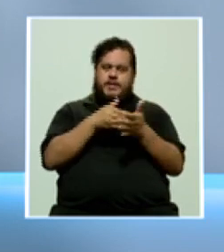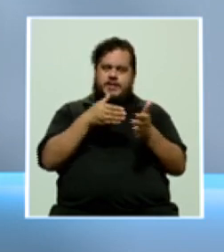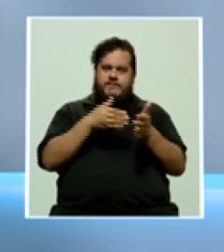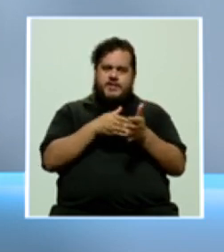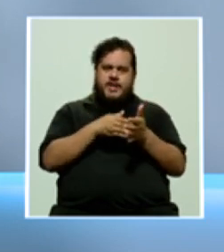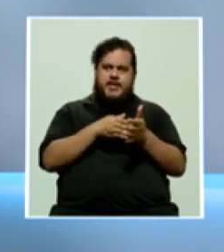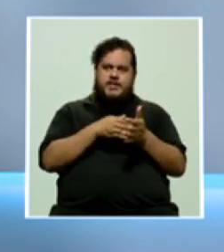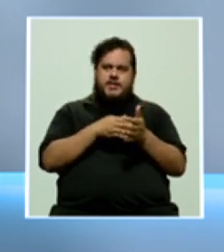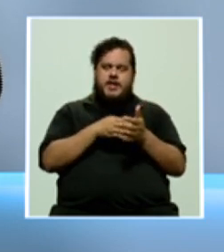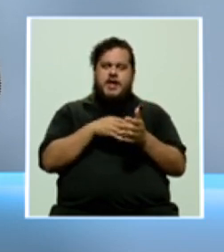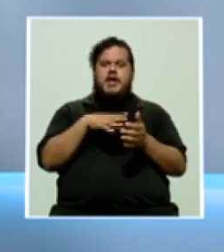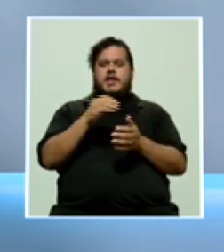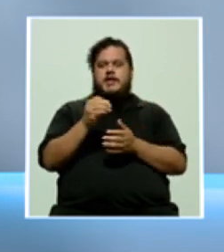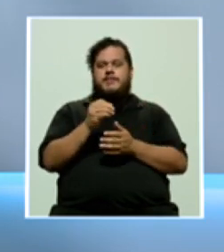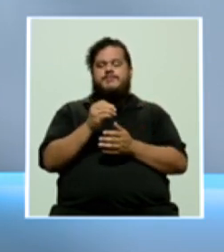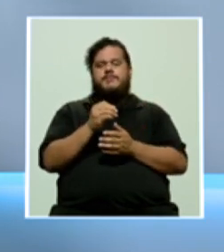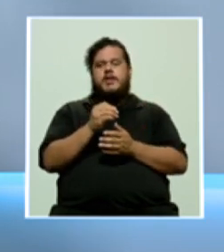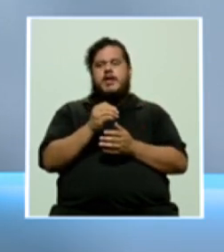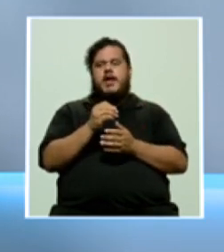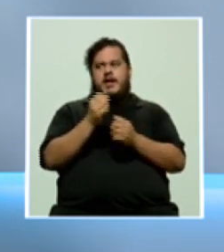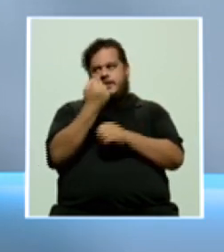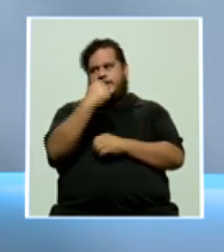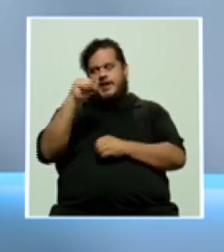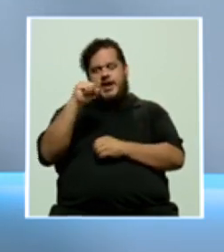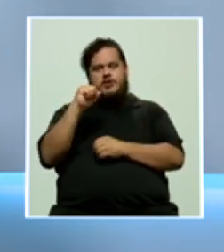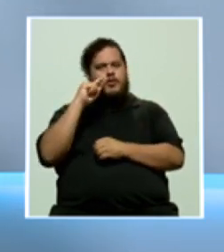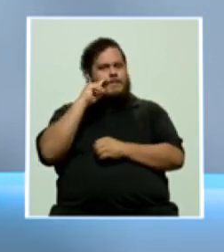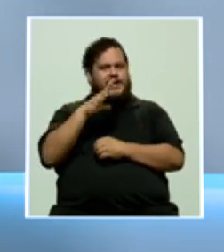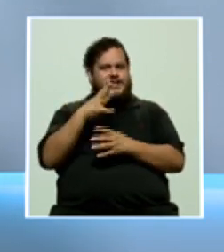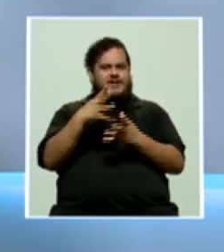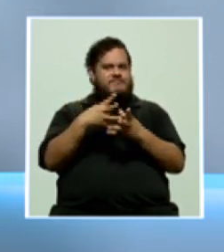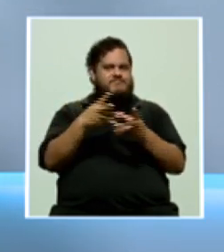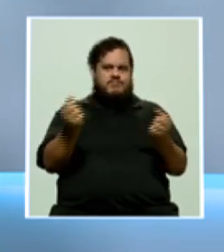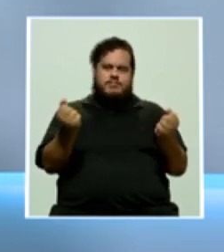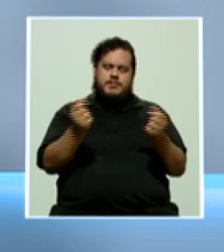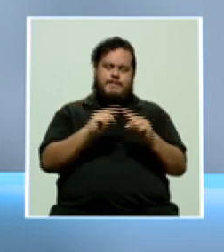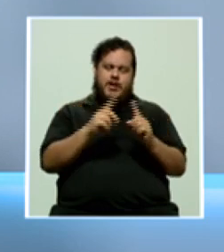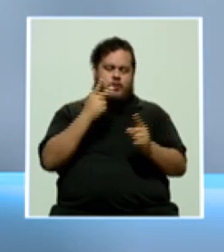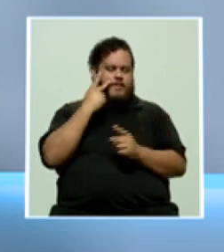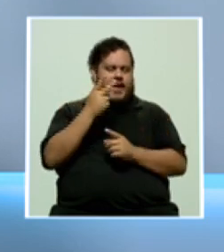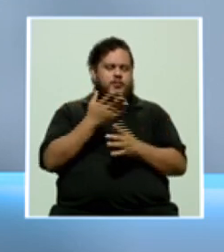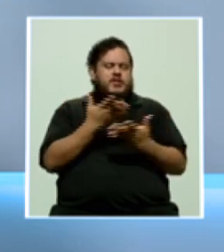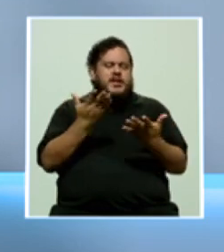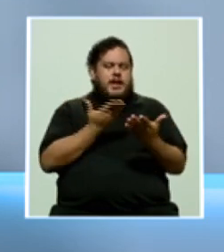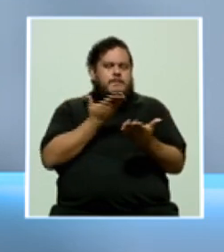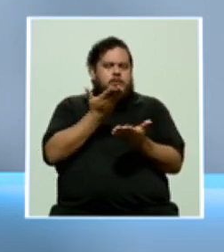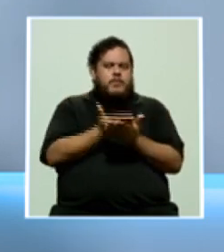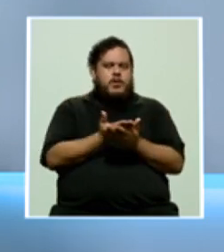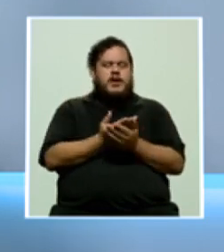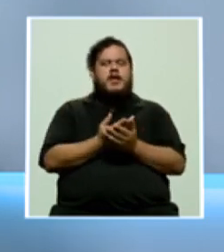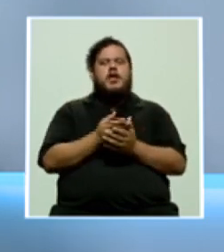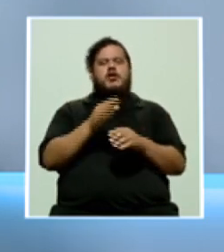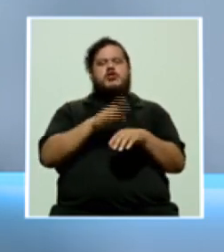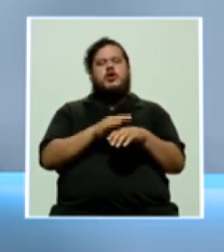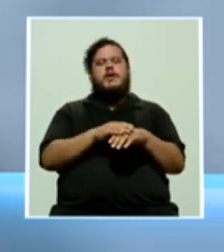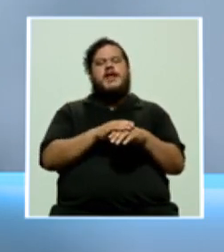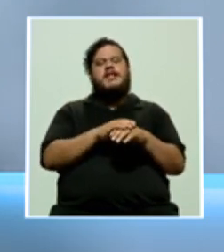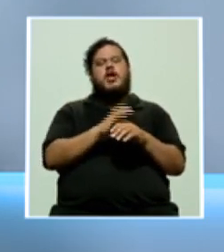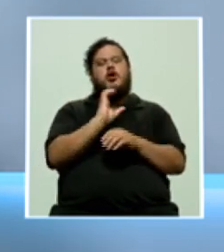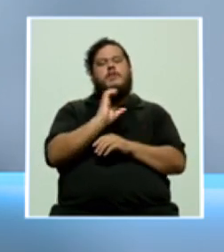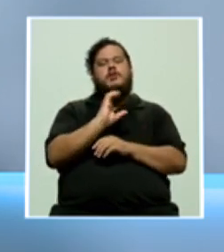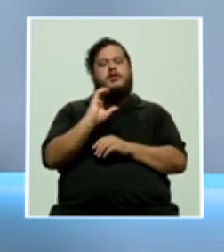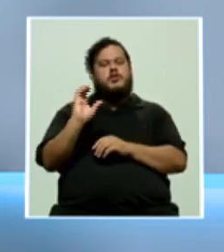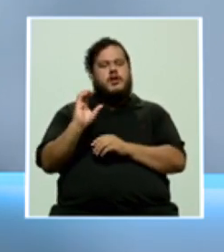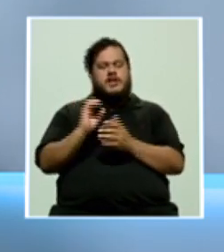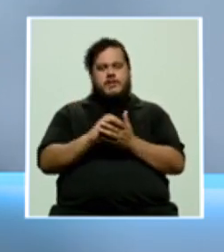según sindicatos también está desapareciendo, pero vamos a ver qué es exactamente lo que proponen en cuanto a las convenciones colectivas